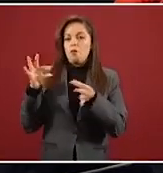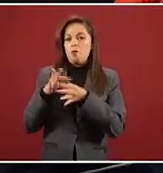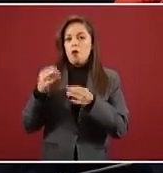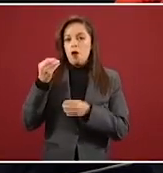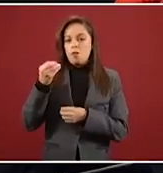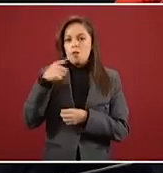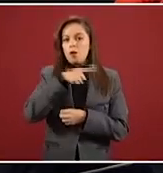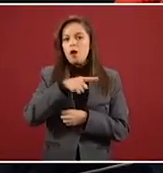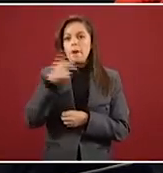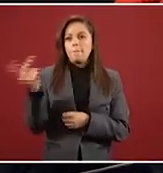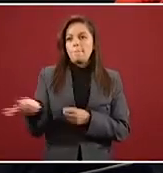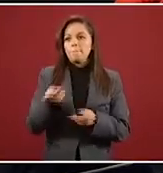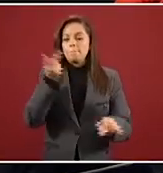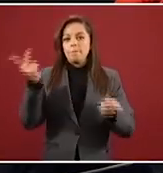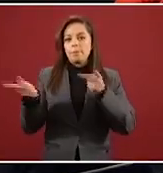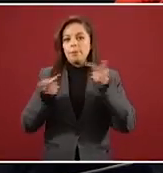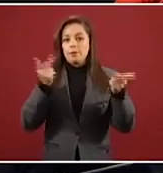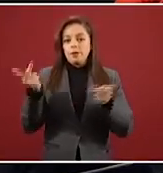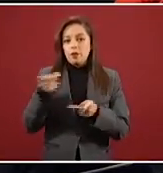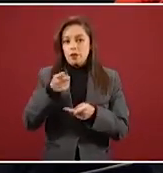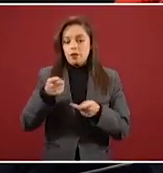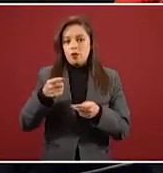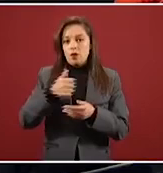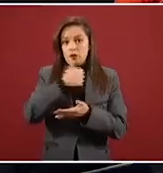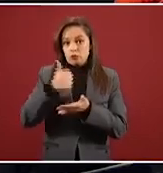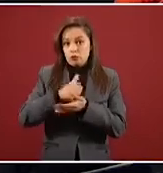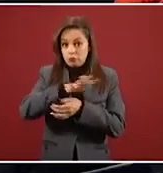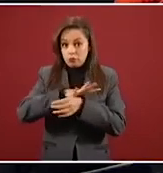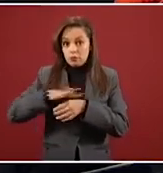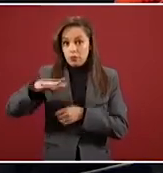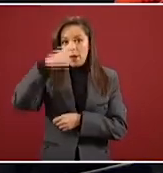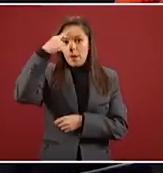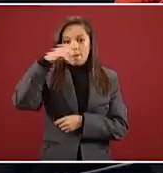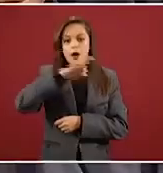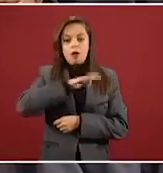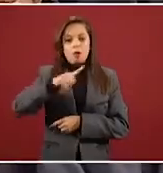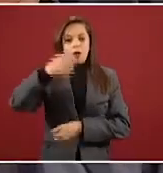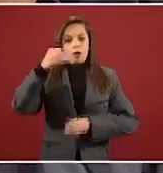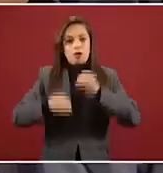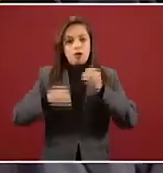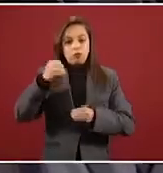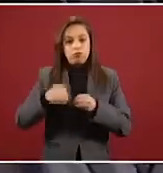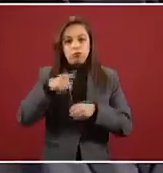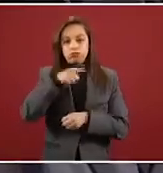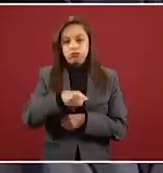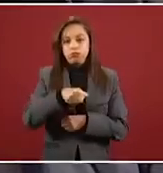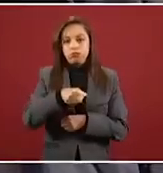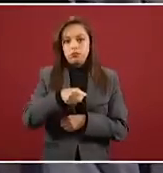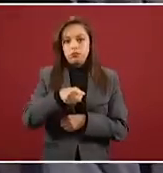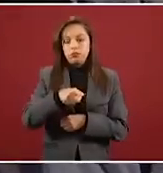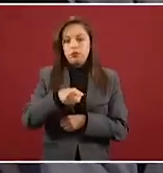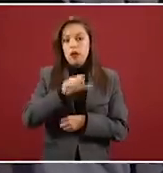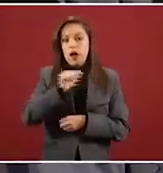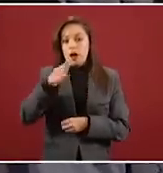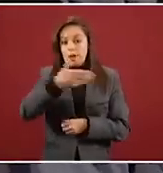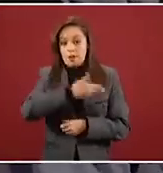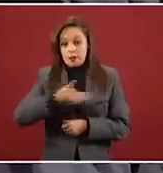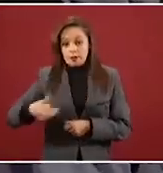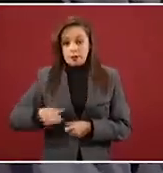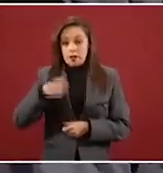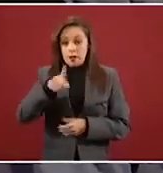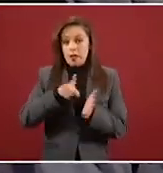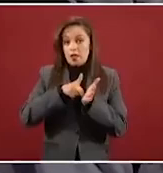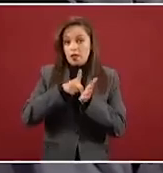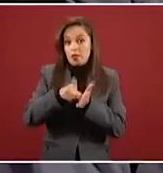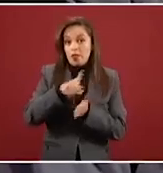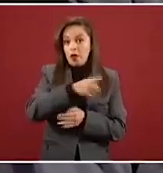para juzgar a expresidentes, pero, bueno, yo quiero plantear que los derechos no están a consulta, así como no se puede